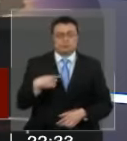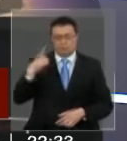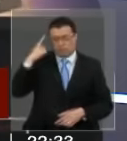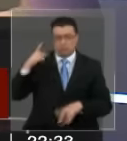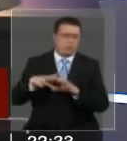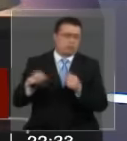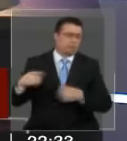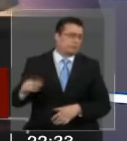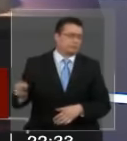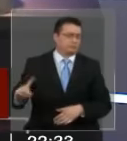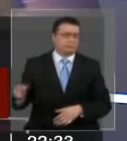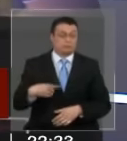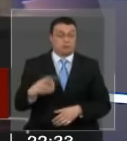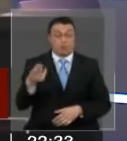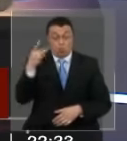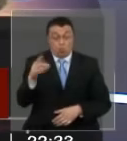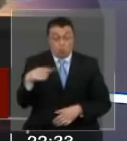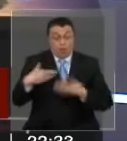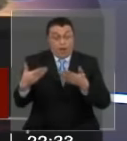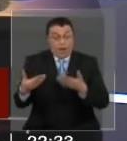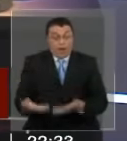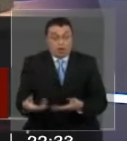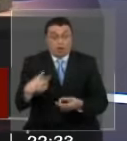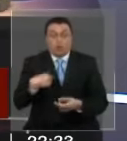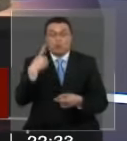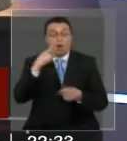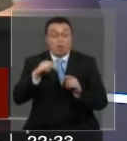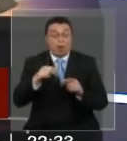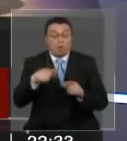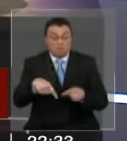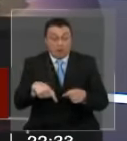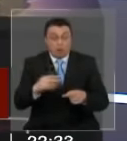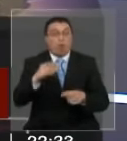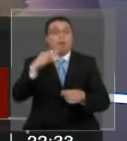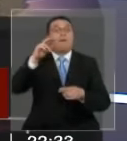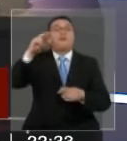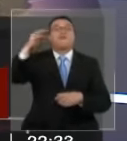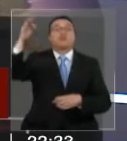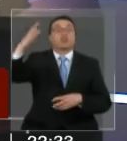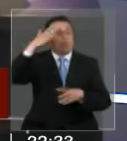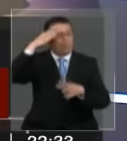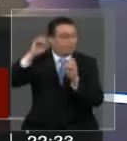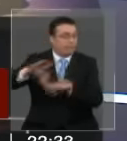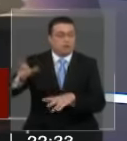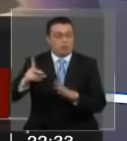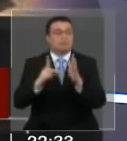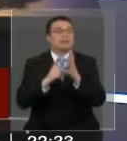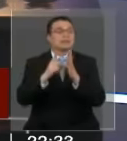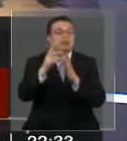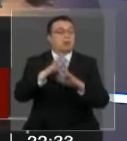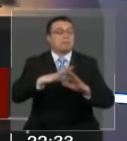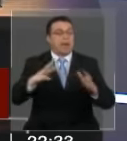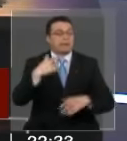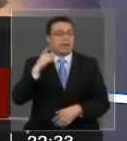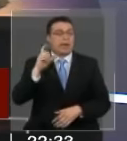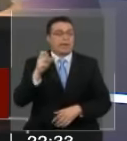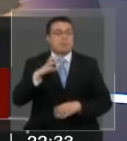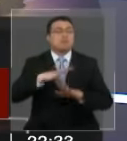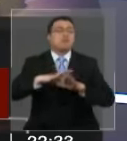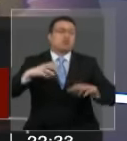Ramos, no por el presente descuiden el futuro. Aquí el problema del modelo de desarrollo es mucho más grave. Llevamos muchos años en